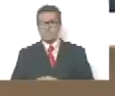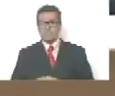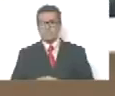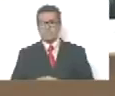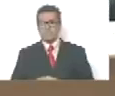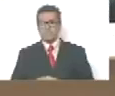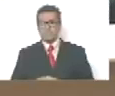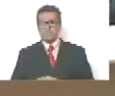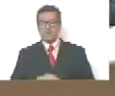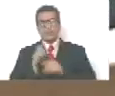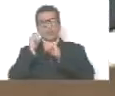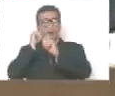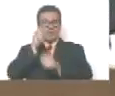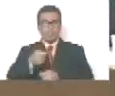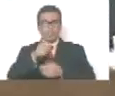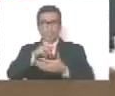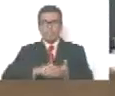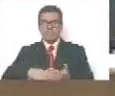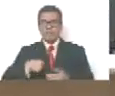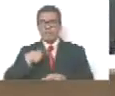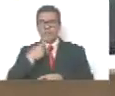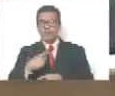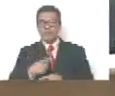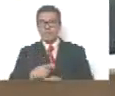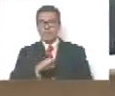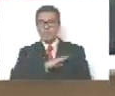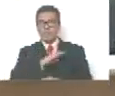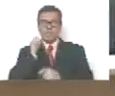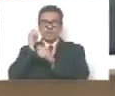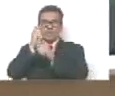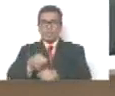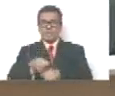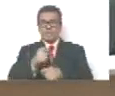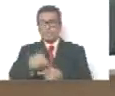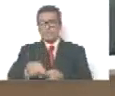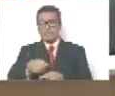pescadoras y siendo pescadora y saladora,